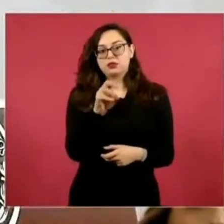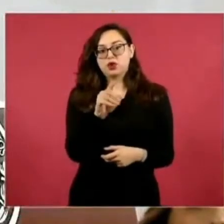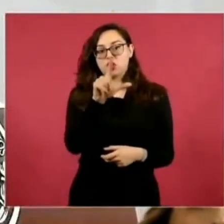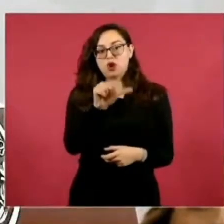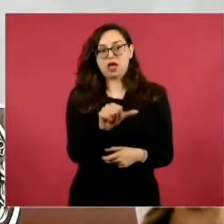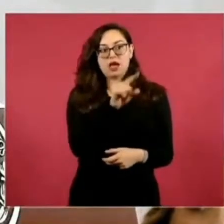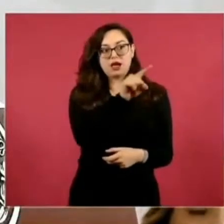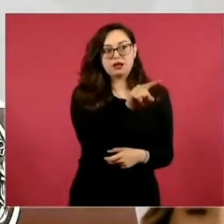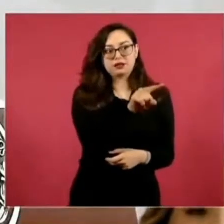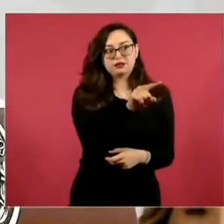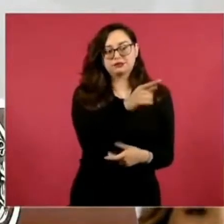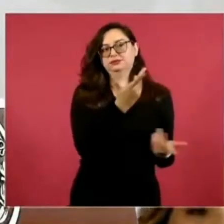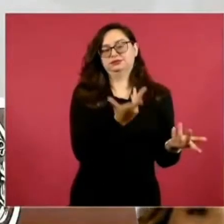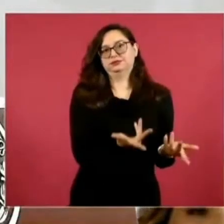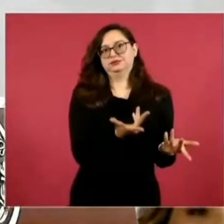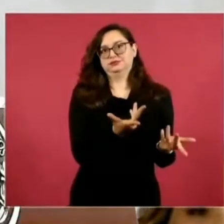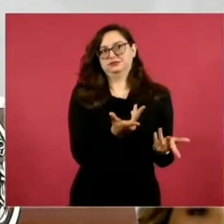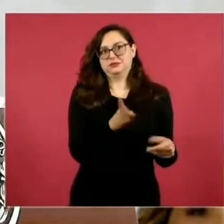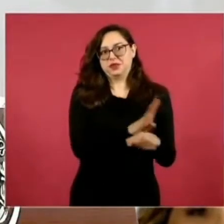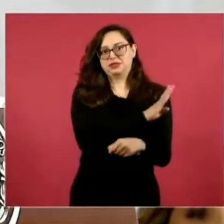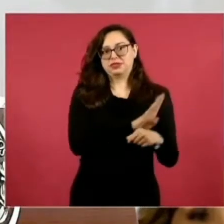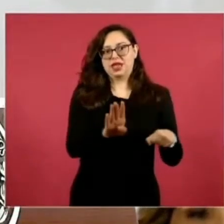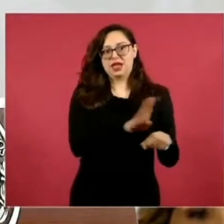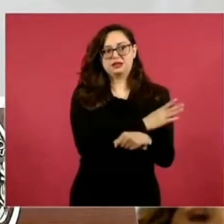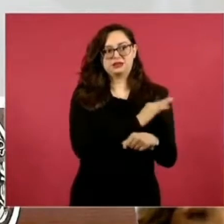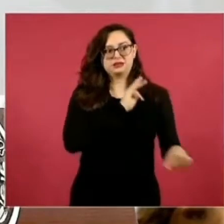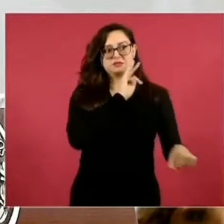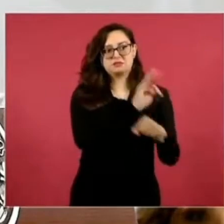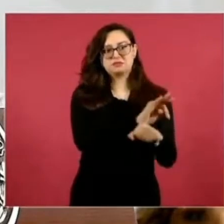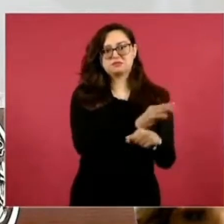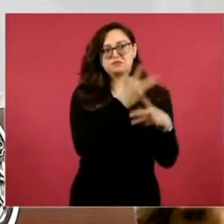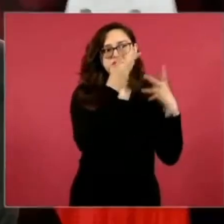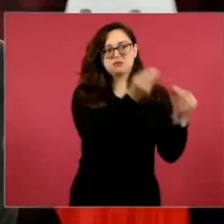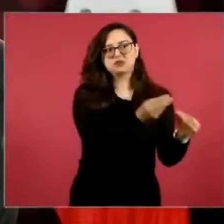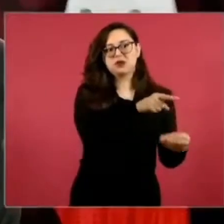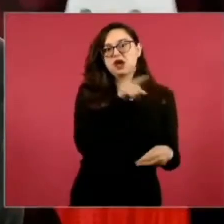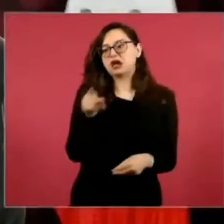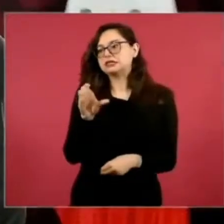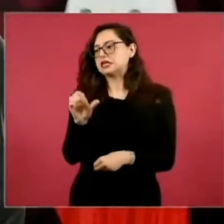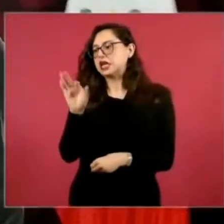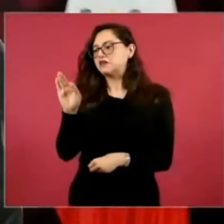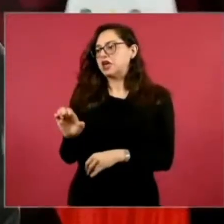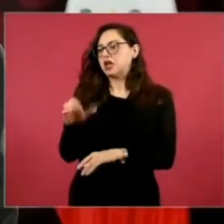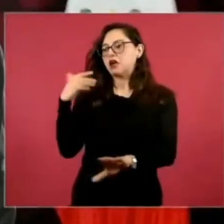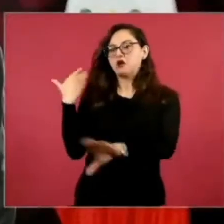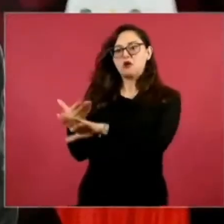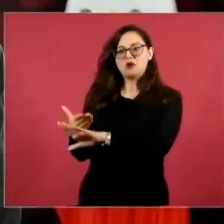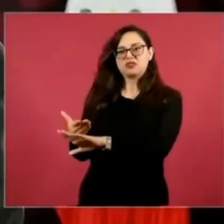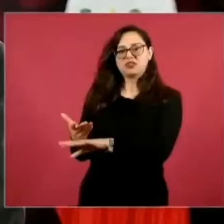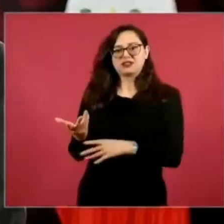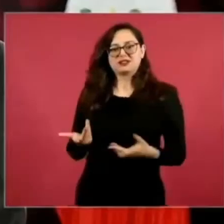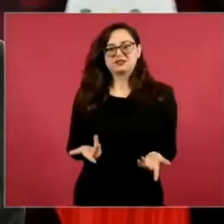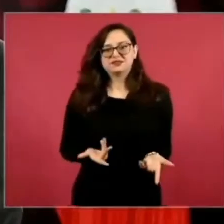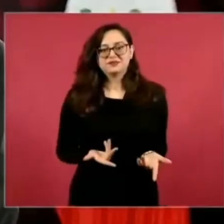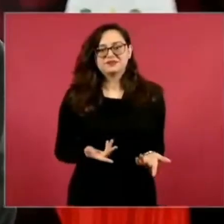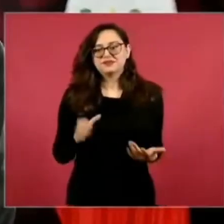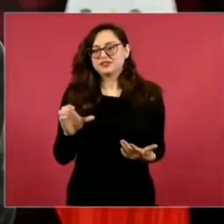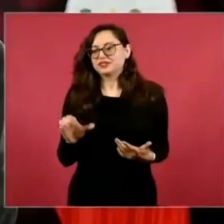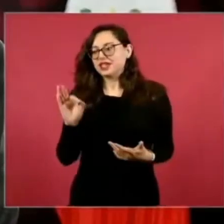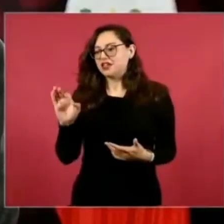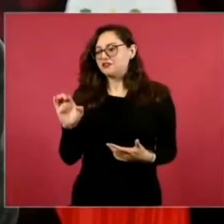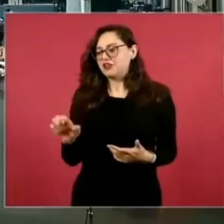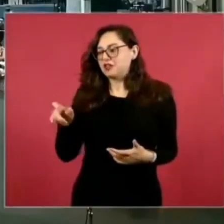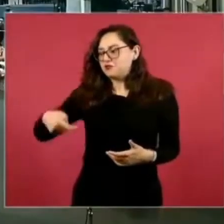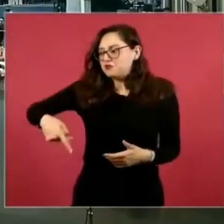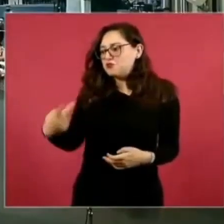que la Comisión Federal de Electricidad, que la Comisión Federal de Electricidad es la que abastece de